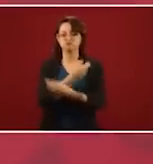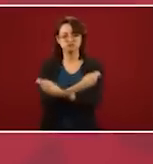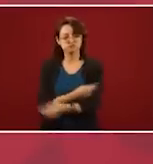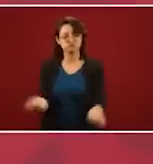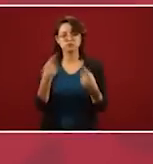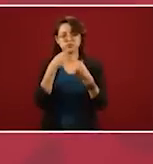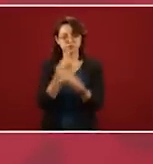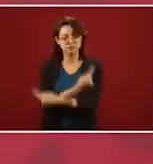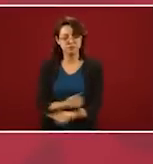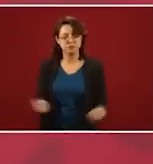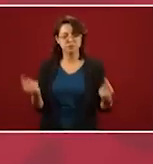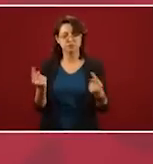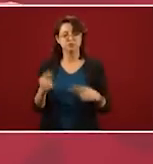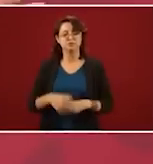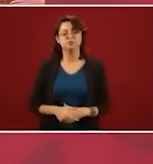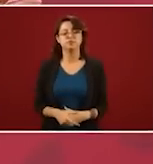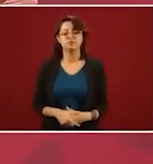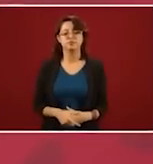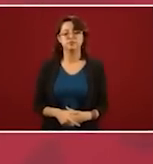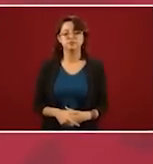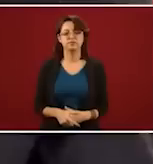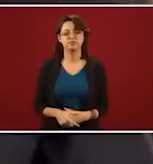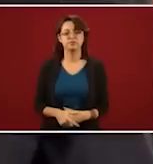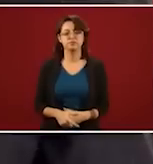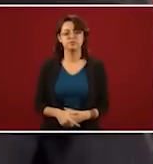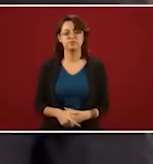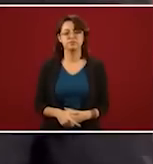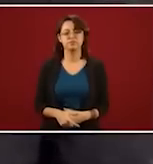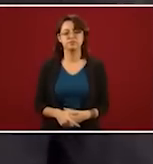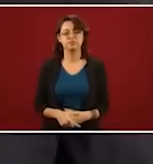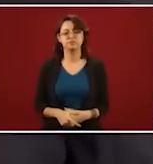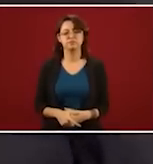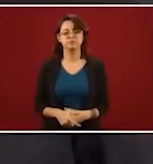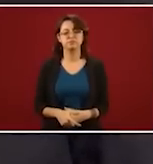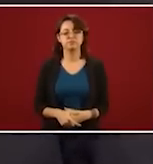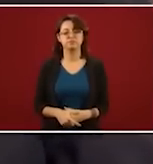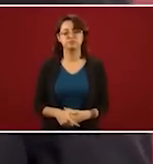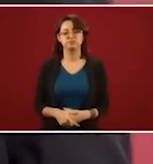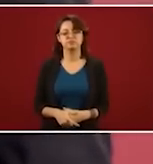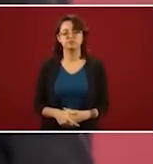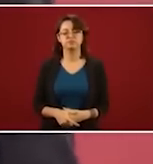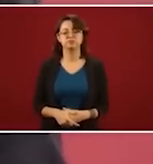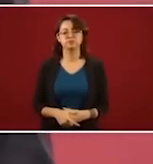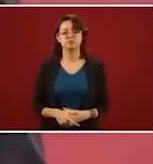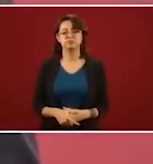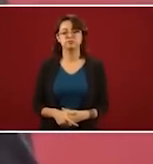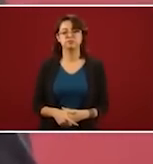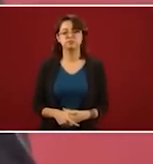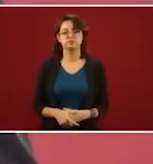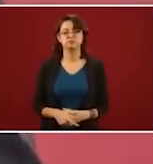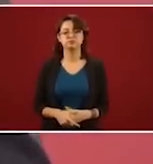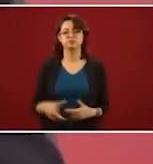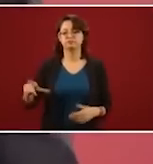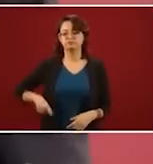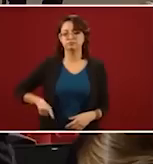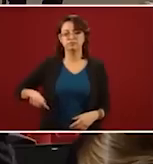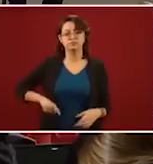niños. Y todo el gobierno, en este caso el sector